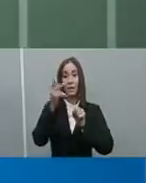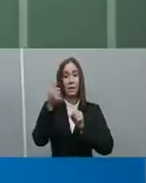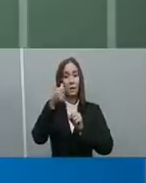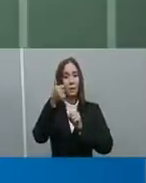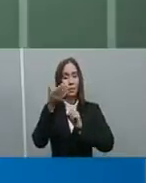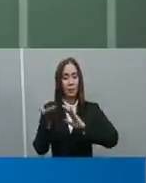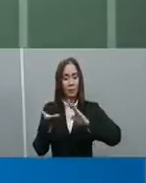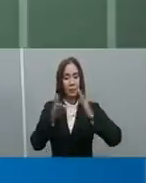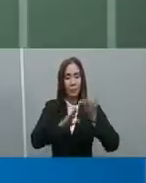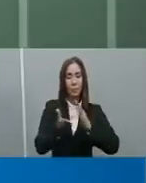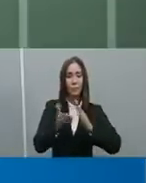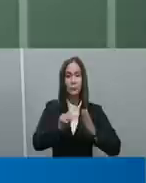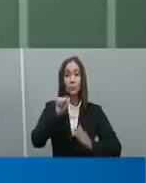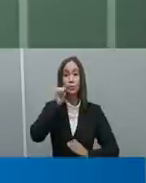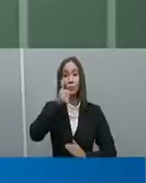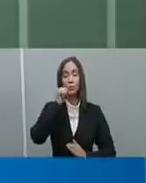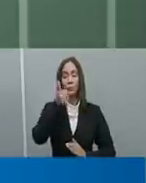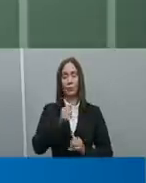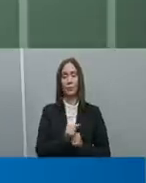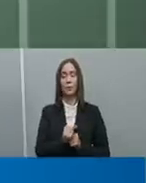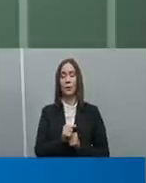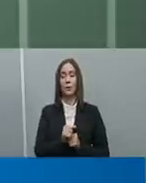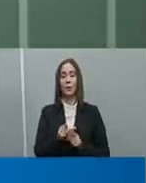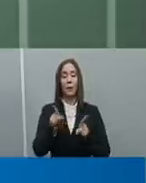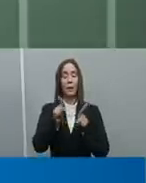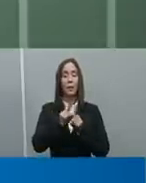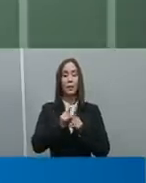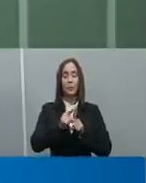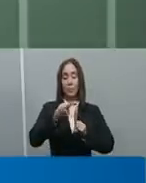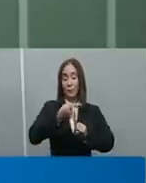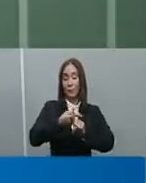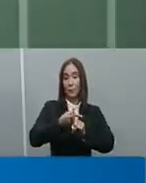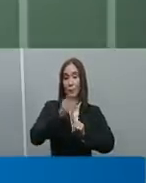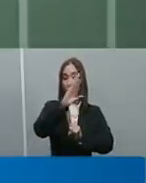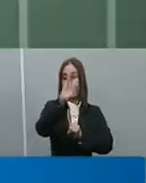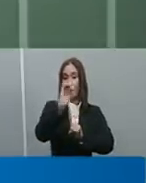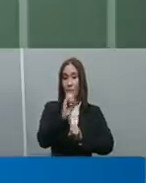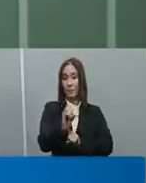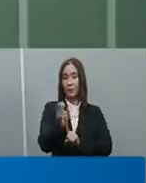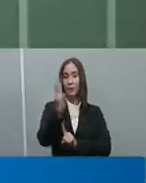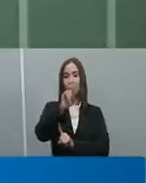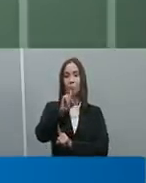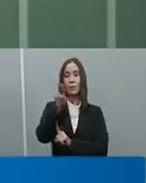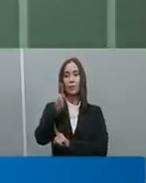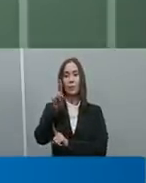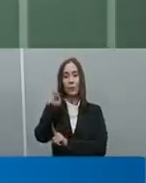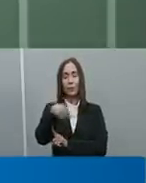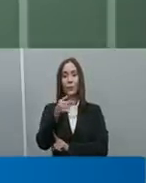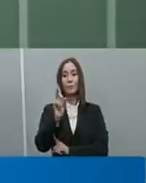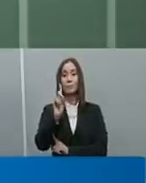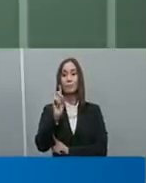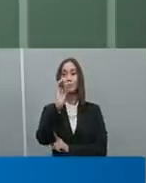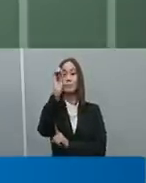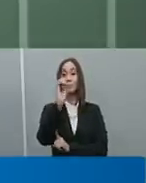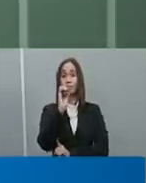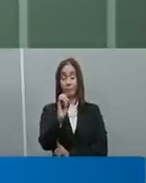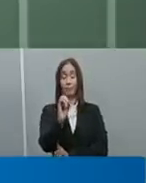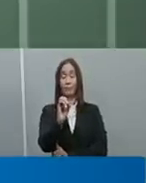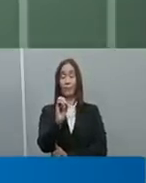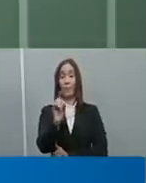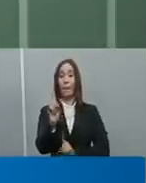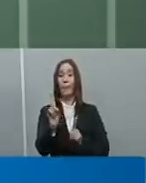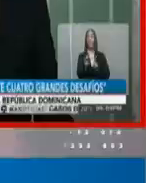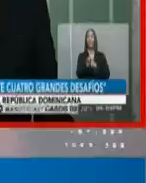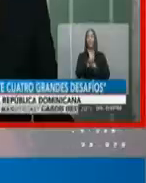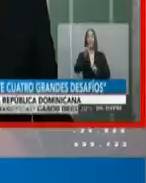fallecidos diarios, 22.1% la tasa de positividad. Y sobre esto hizo la acotación de que la mayor